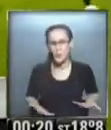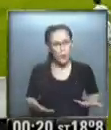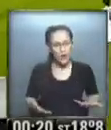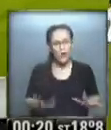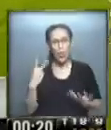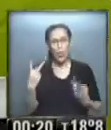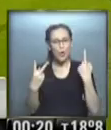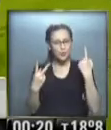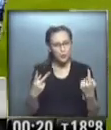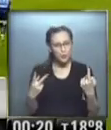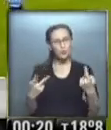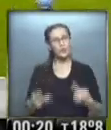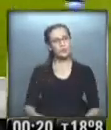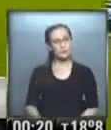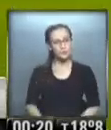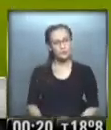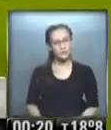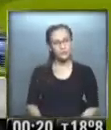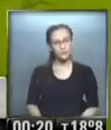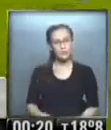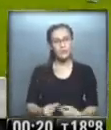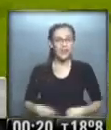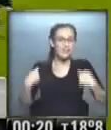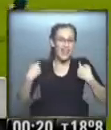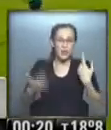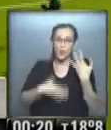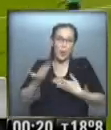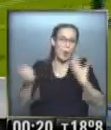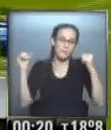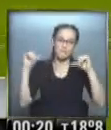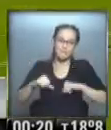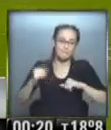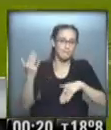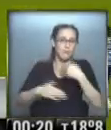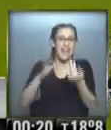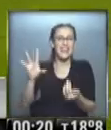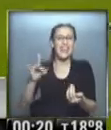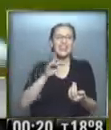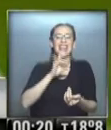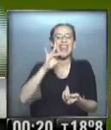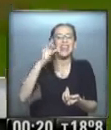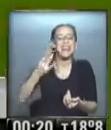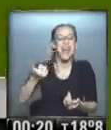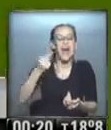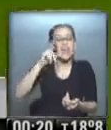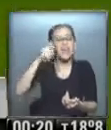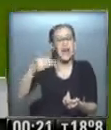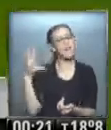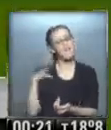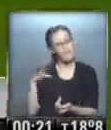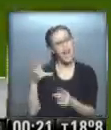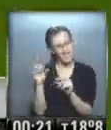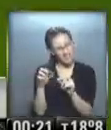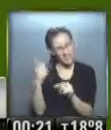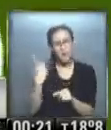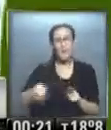en este caso no fue una buena campaña del conjunto dirigido por Ricardo Gareca. Si bien faltan varias fechas, Vélez tiene tan